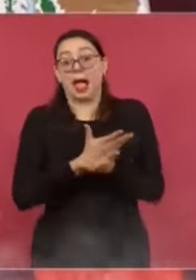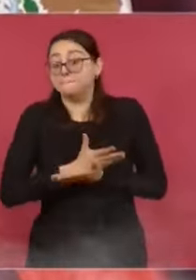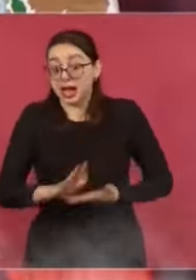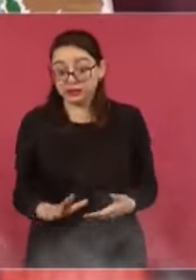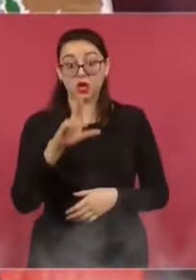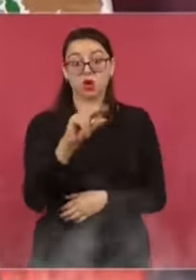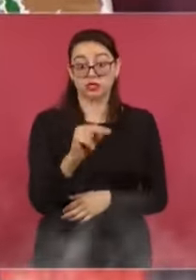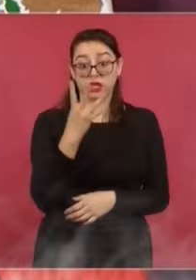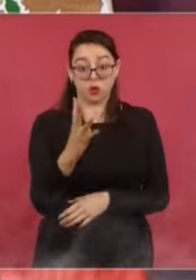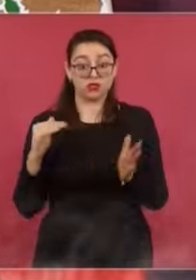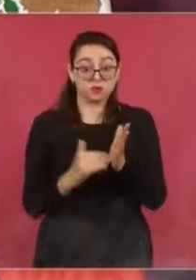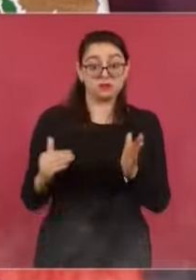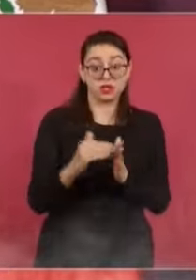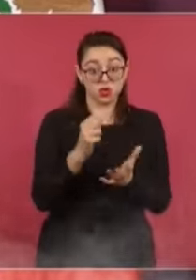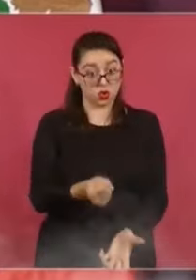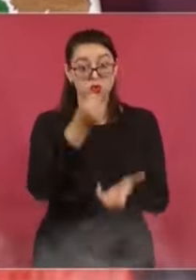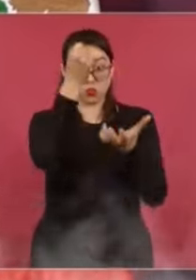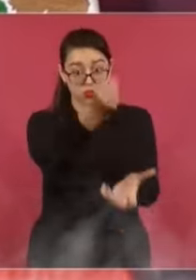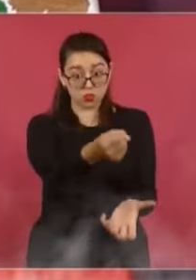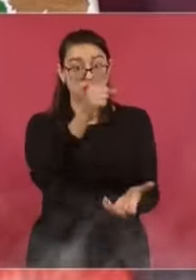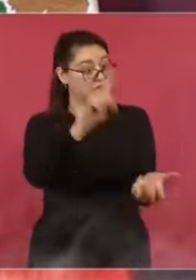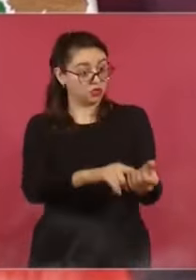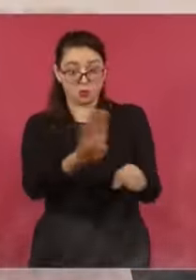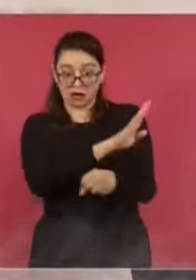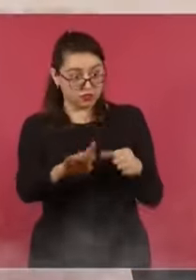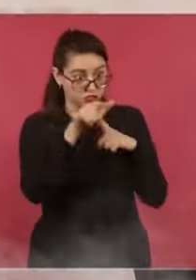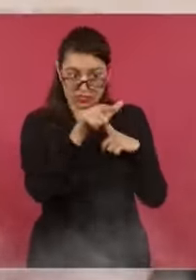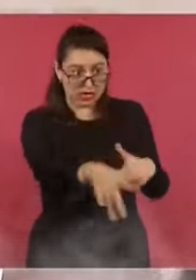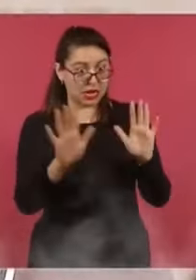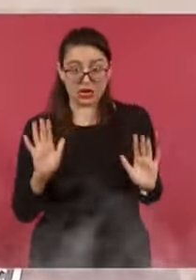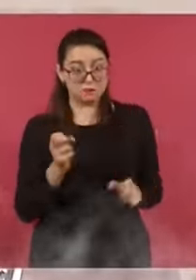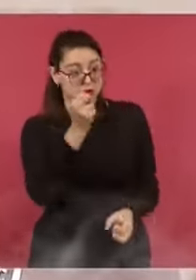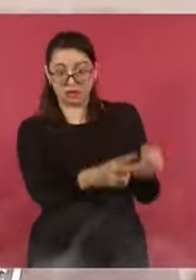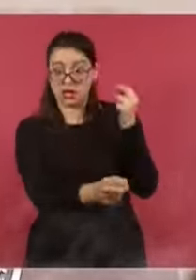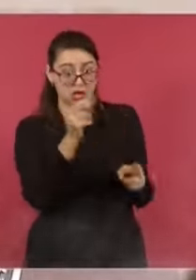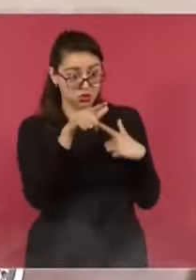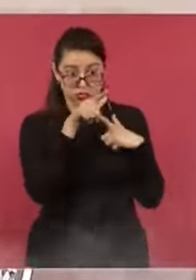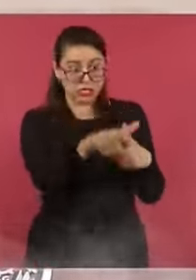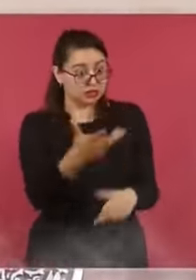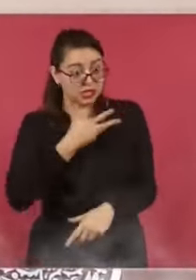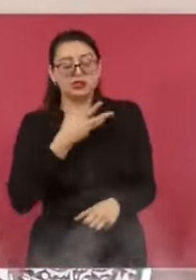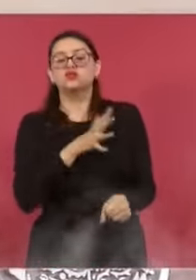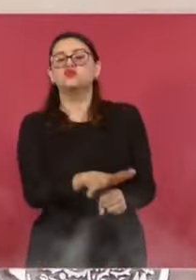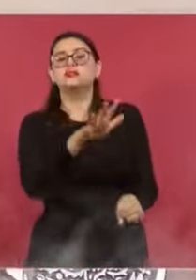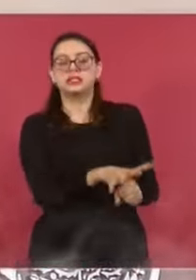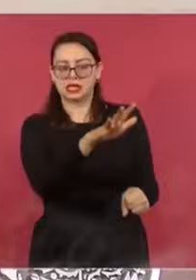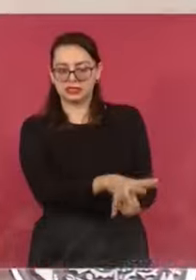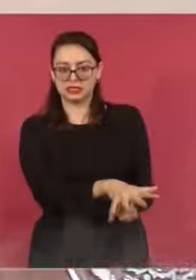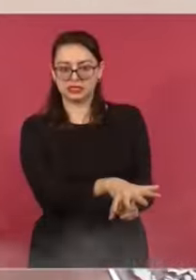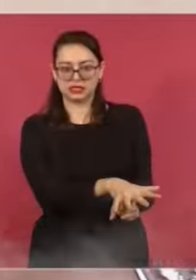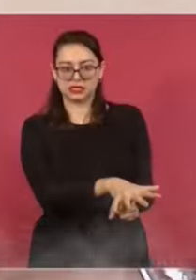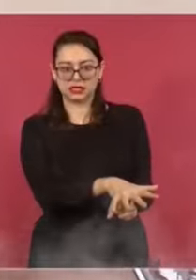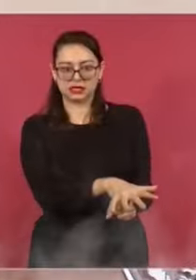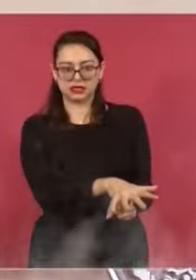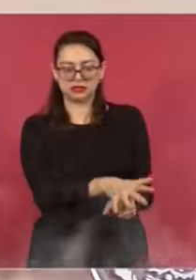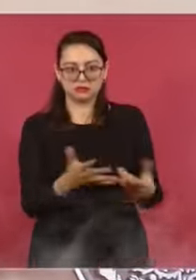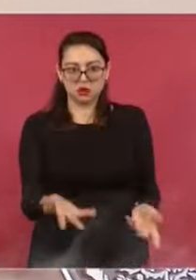presupuesto. Y tienen subejercicio. Pero bueno, con ese presupuesto se le